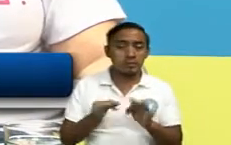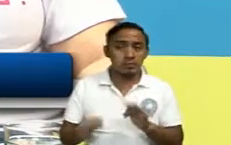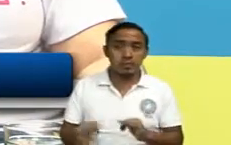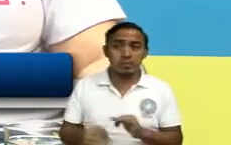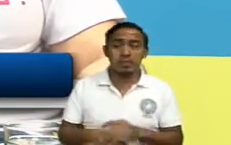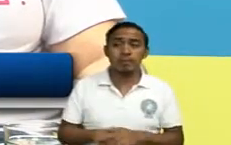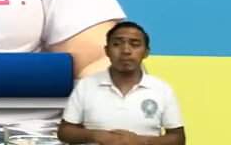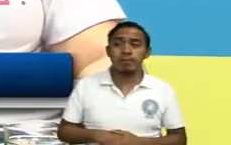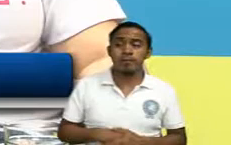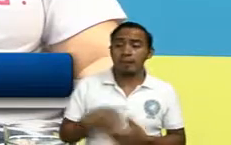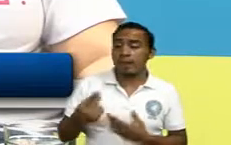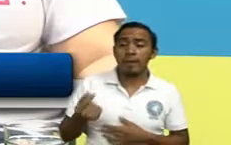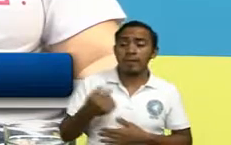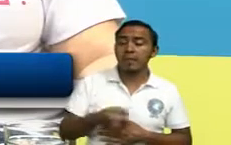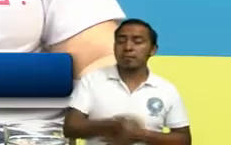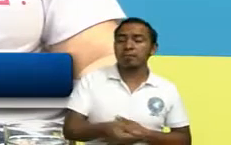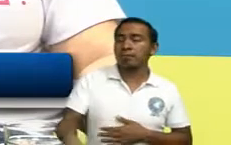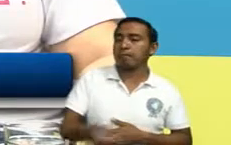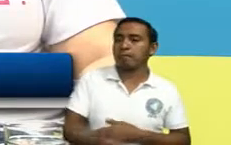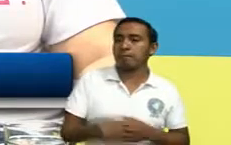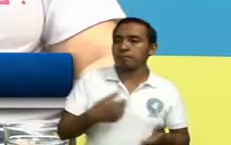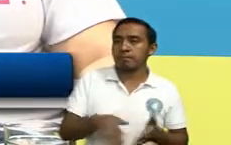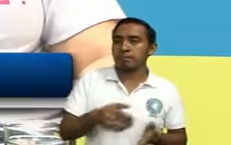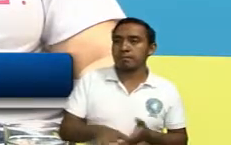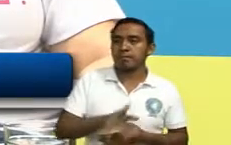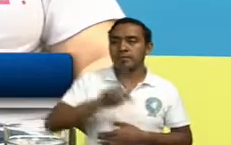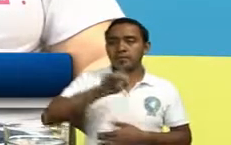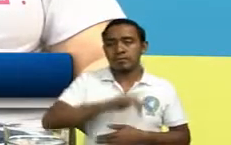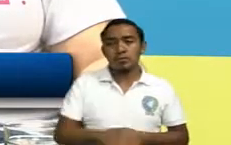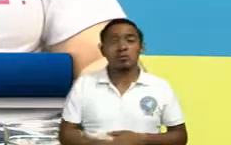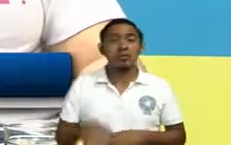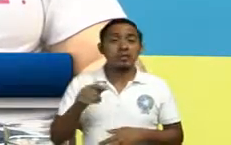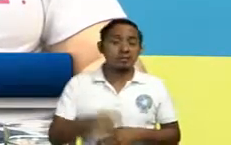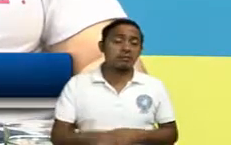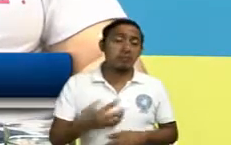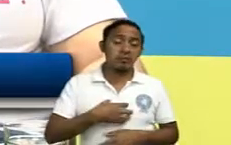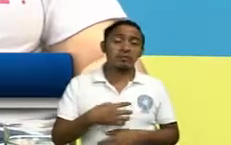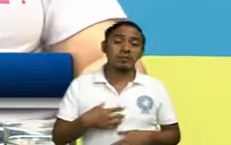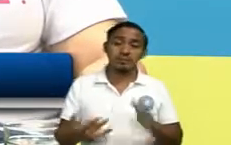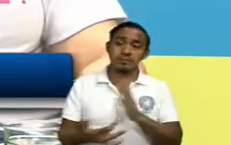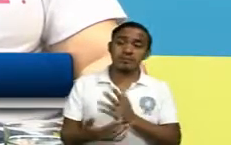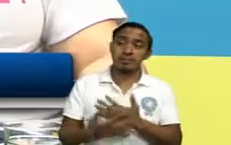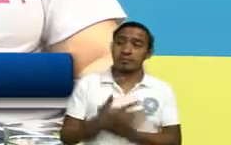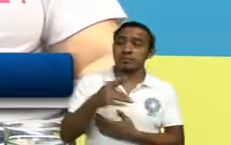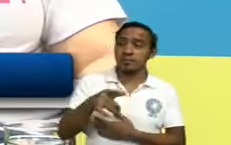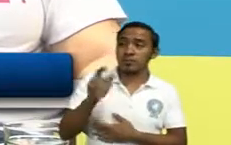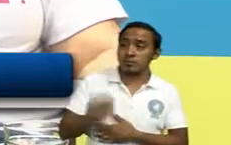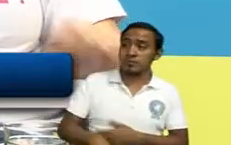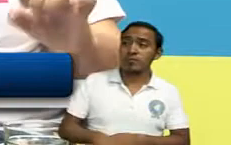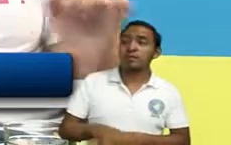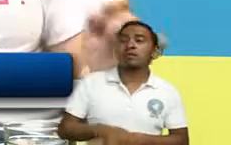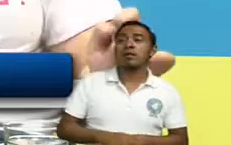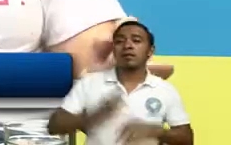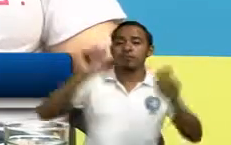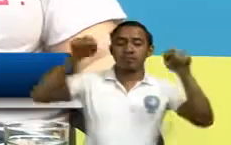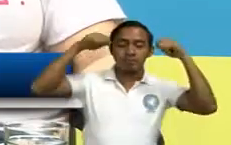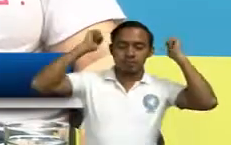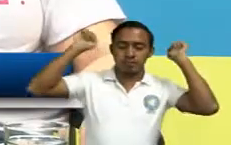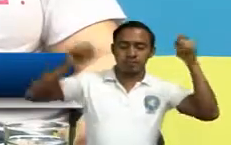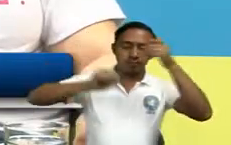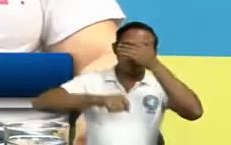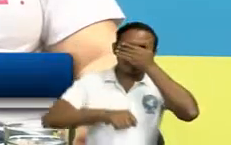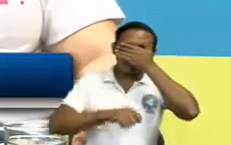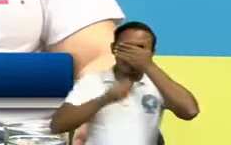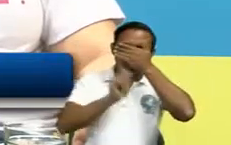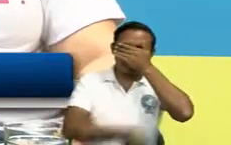a hacer, se mira fácil, pero tiene su técnica. Tiene su técnica, lo pueden poner a prueba un día, se tapan los ojos, agarran